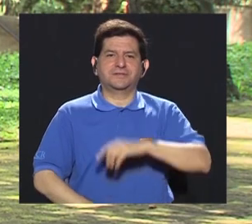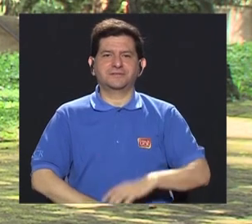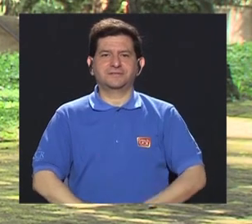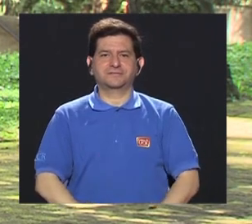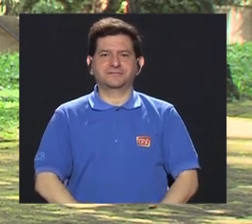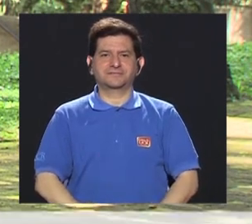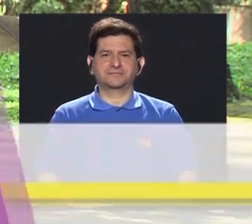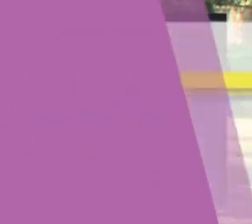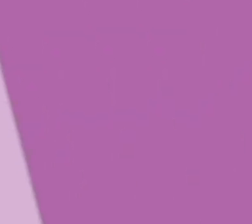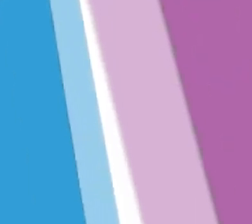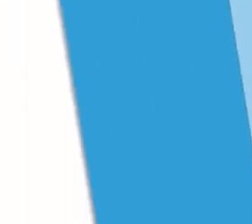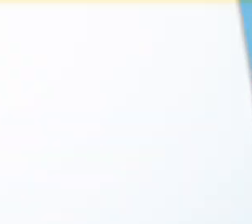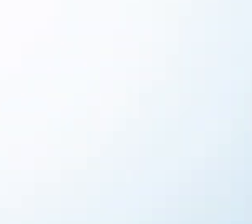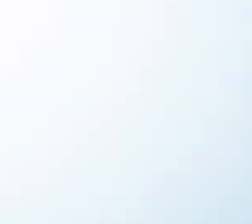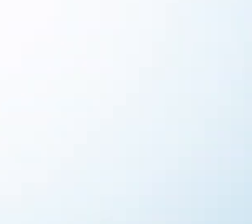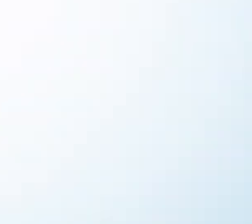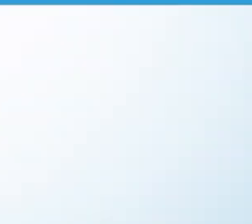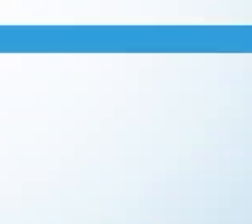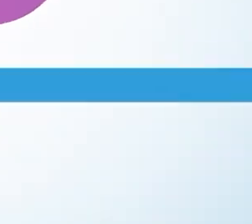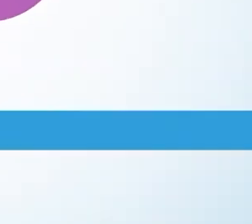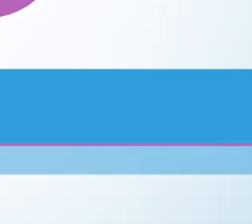nosotros.